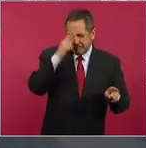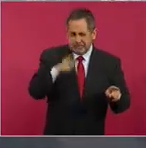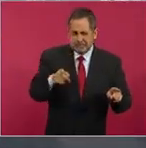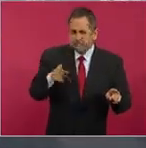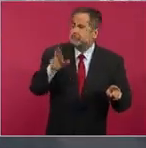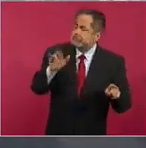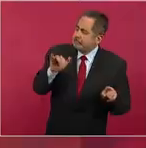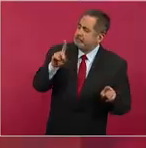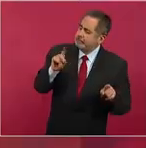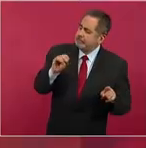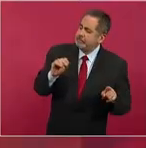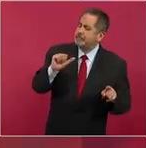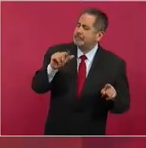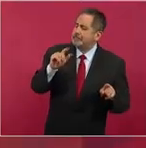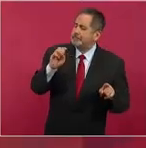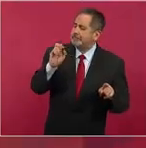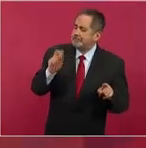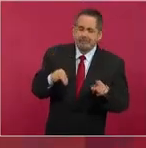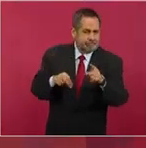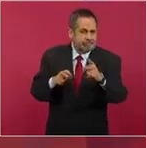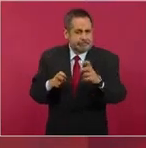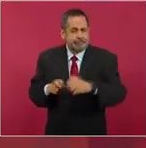Ricardo Alemán, sí.